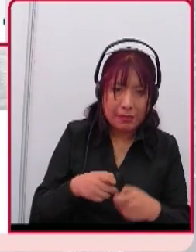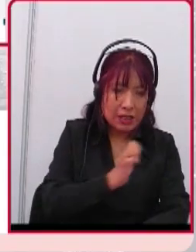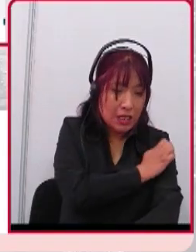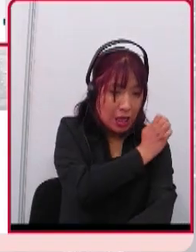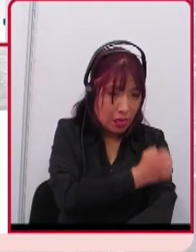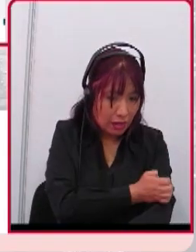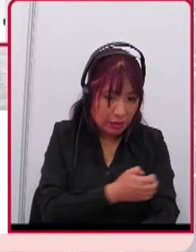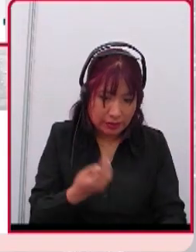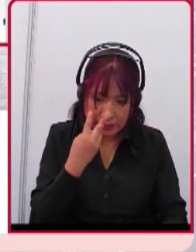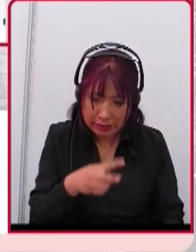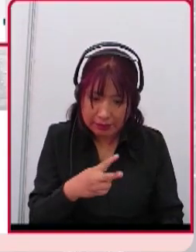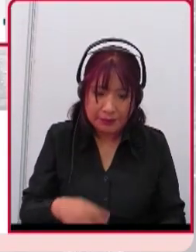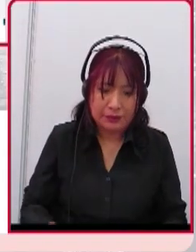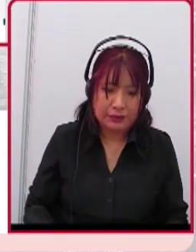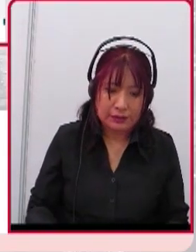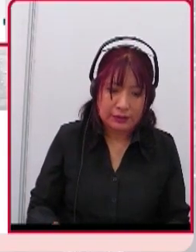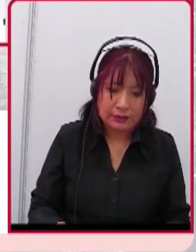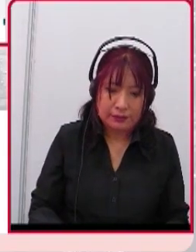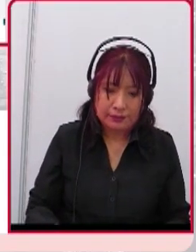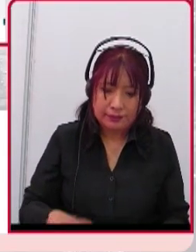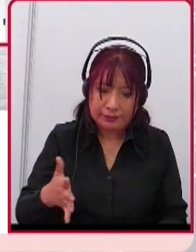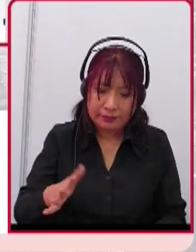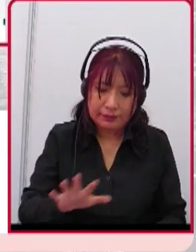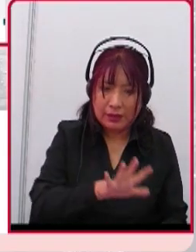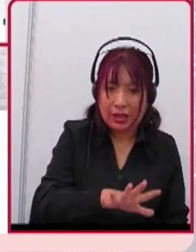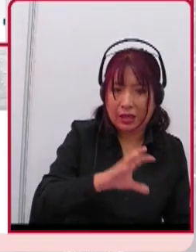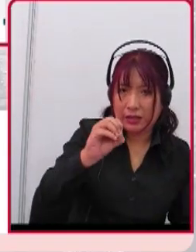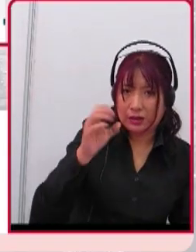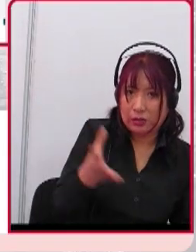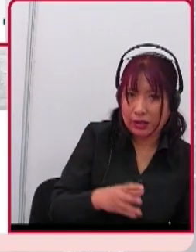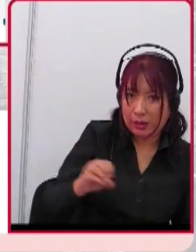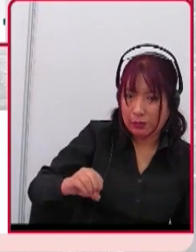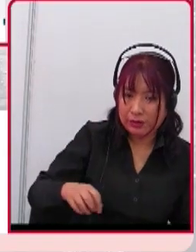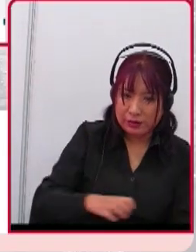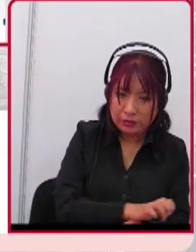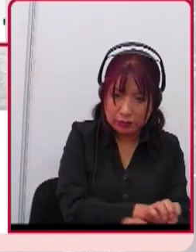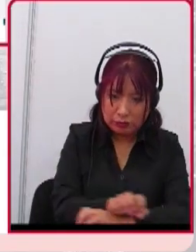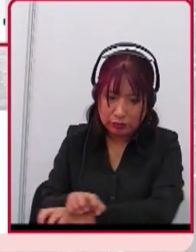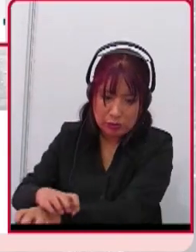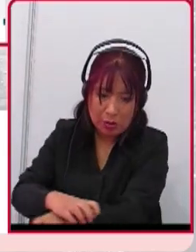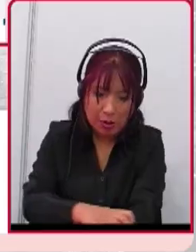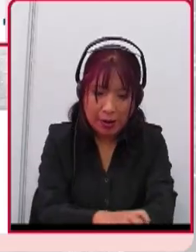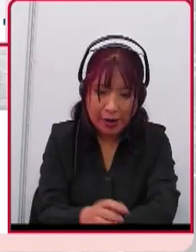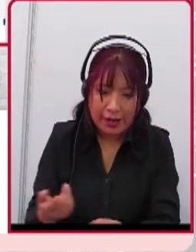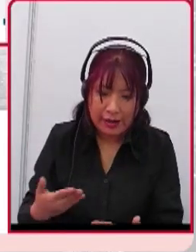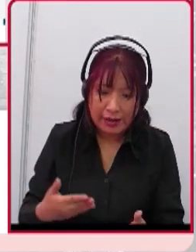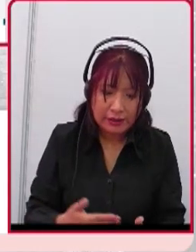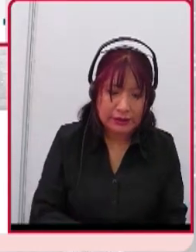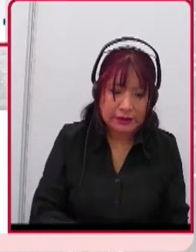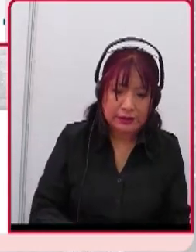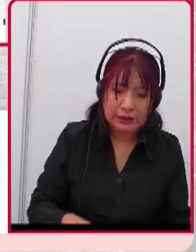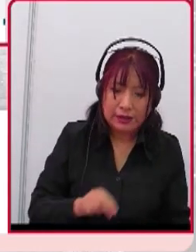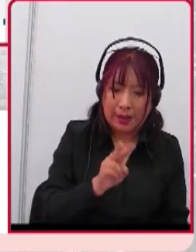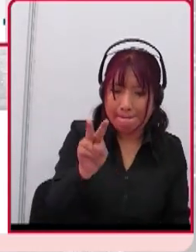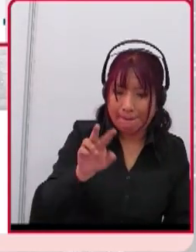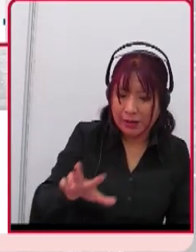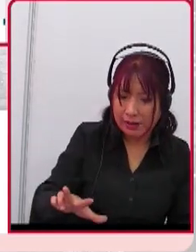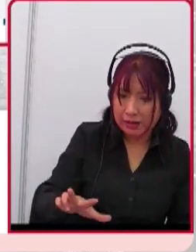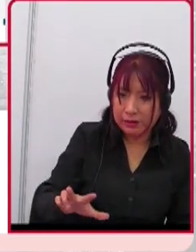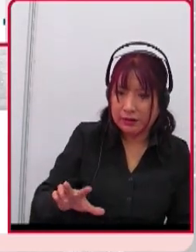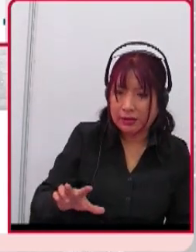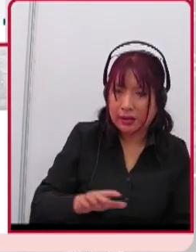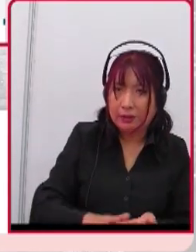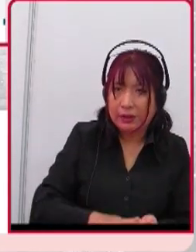para motores y tracción será del 50% y repartidos indistintamente 25 y 25, tanto para el brazo